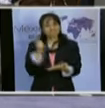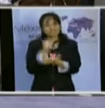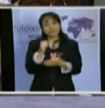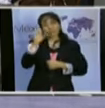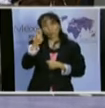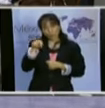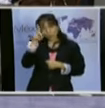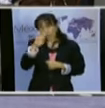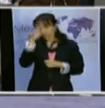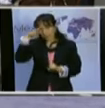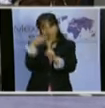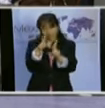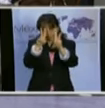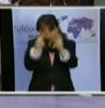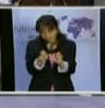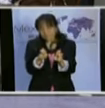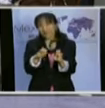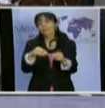vivienda y el hábitat.